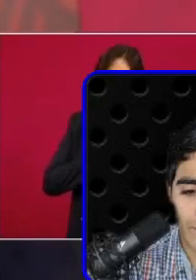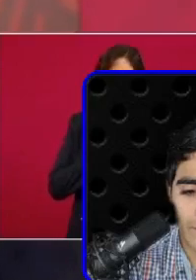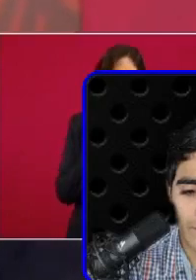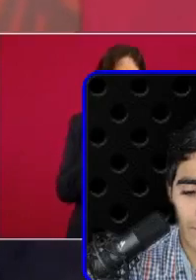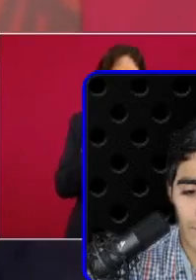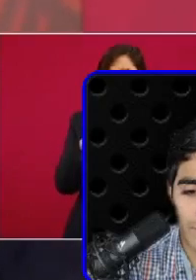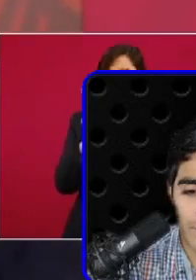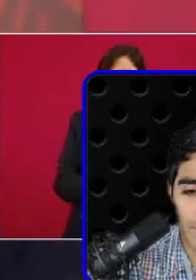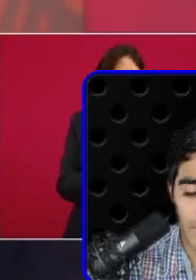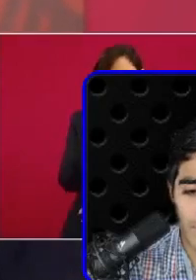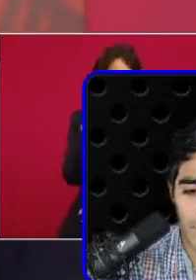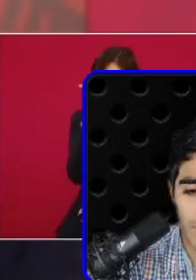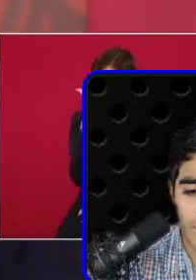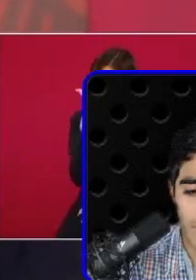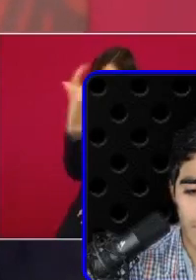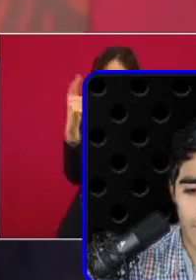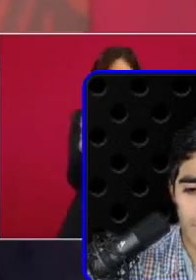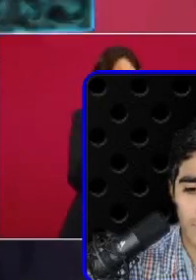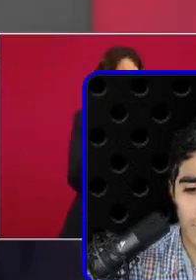compositor,